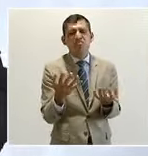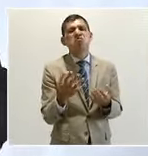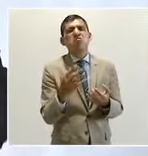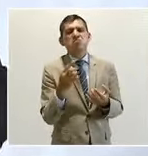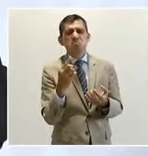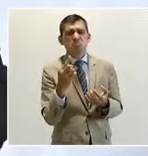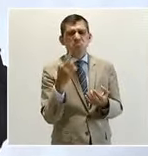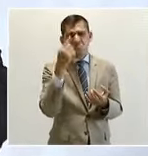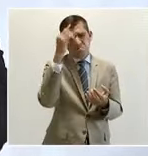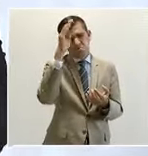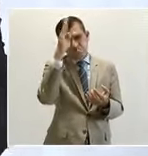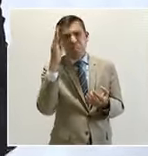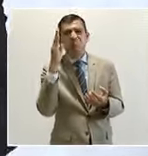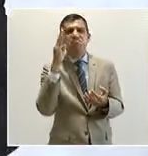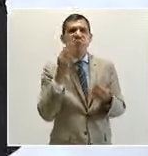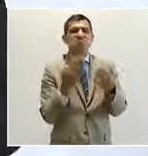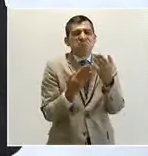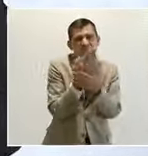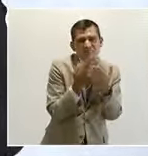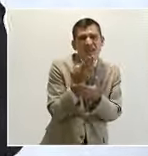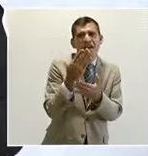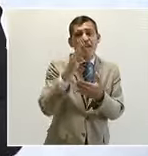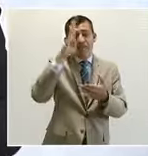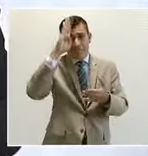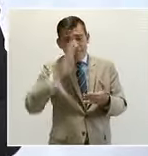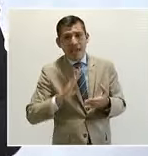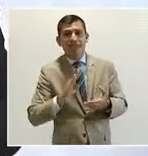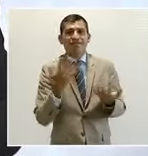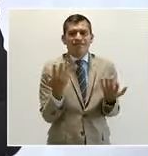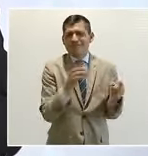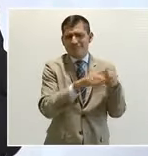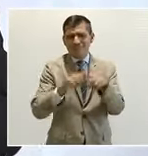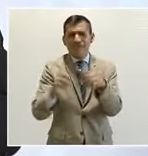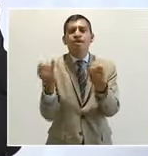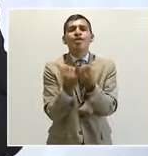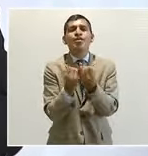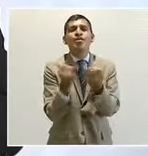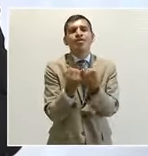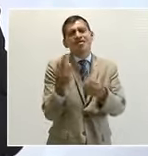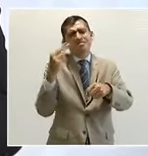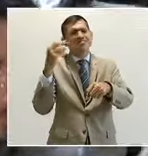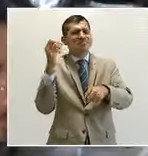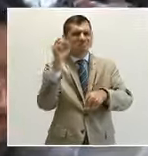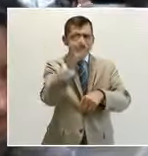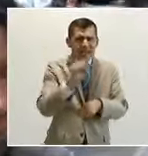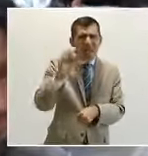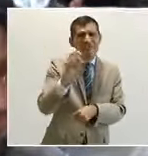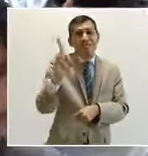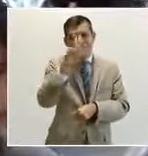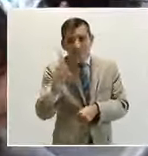y domingo porque este también se enferma la gente el sábado y el domingo